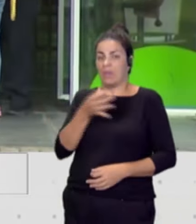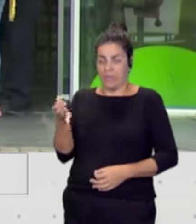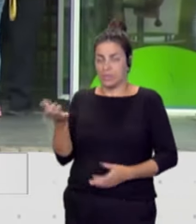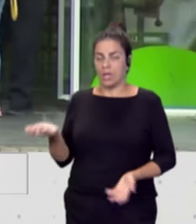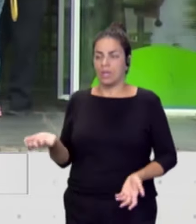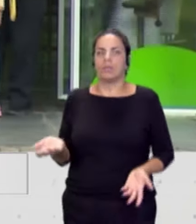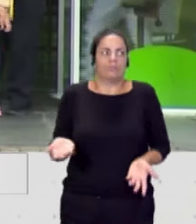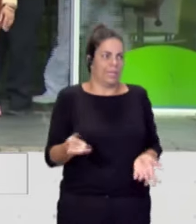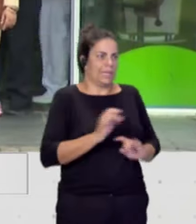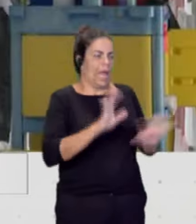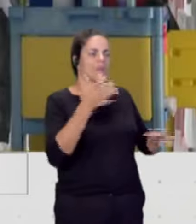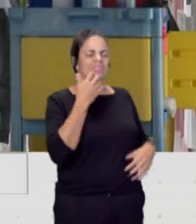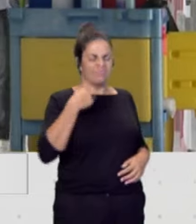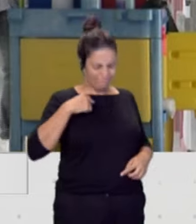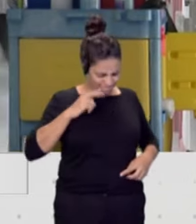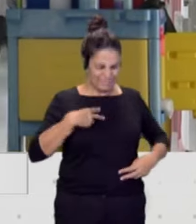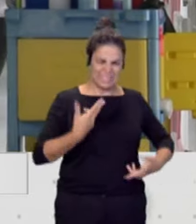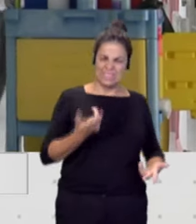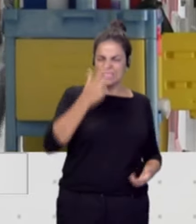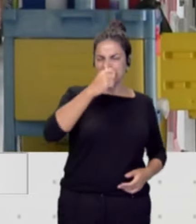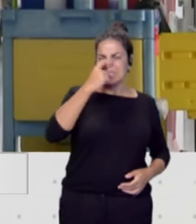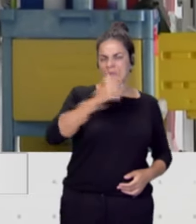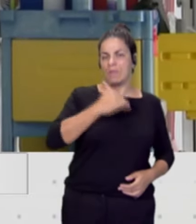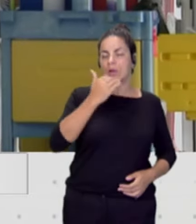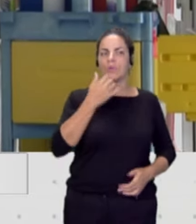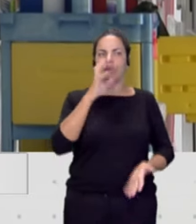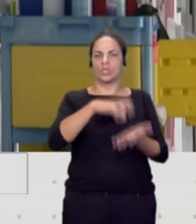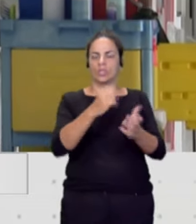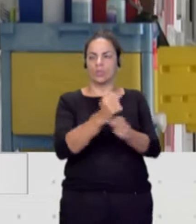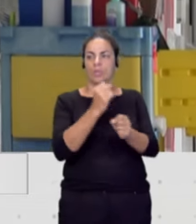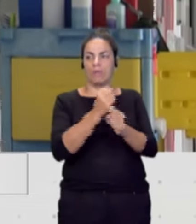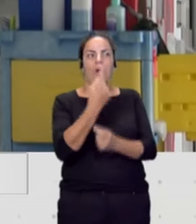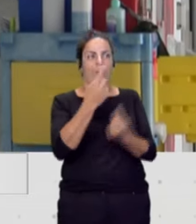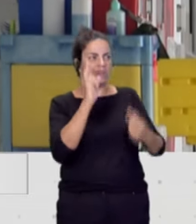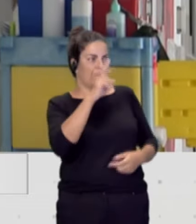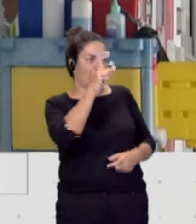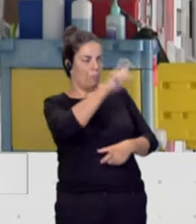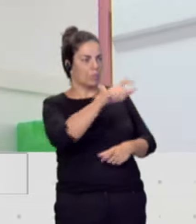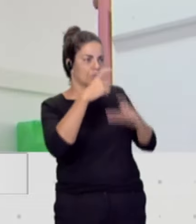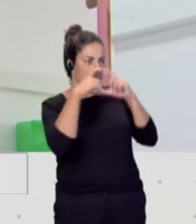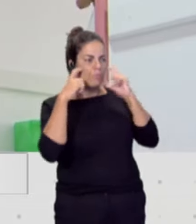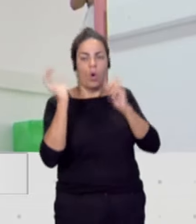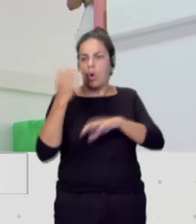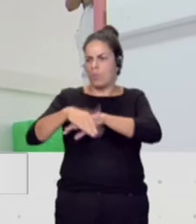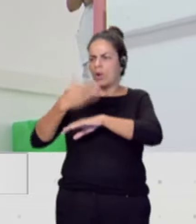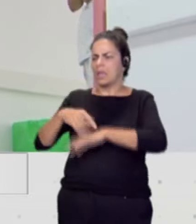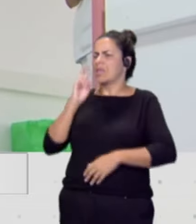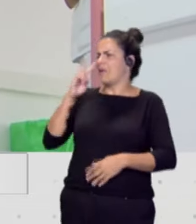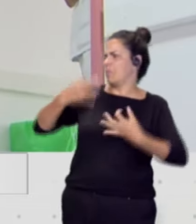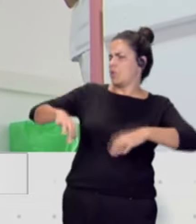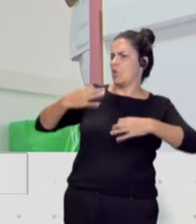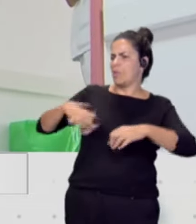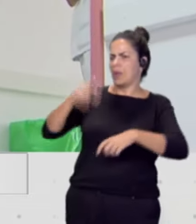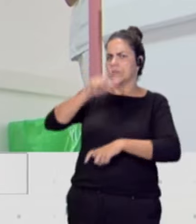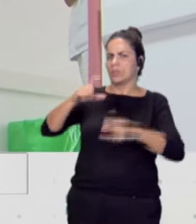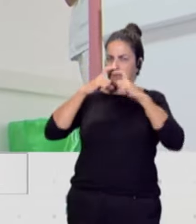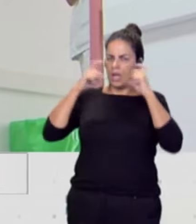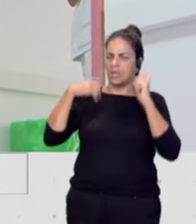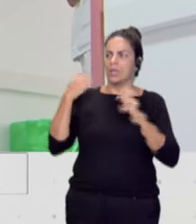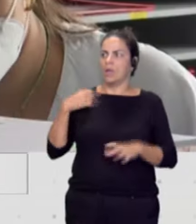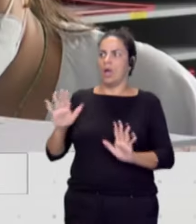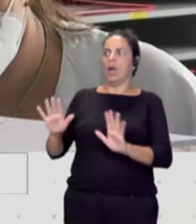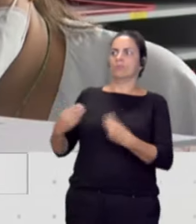Sí, si ves que estás medio griposo, eso por ejemplo, en los centros de trabajo tú ya ves y ves a gente por la calle, lo hemos normalizado un poquito, ¿no? El ver a gente con la mascarilla ya no es, Dios mío. Exacto, ya no